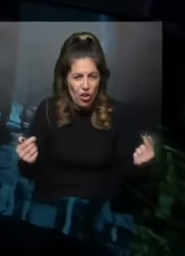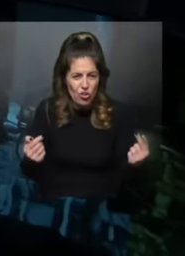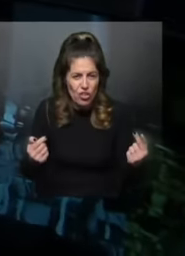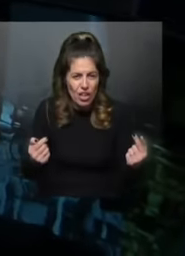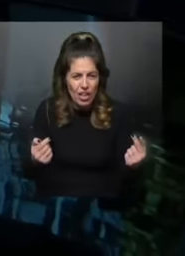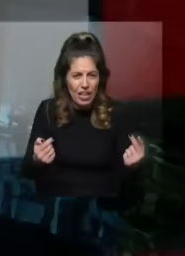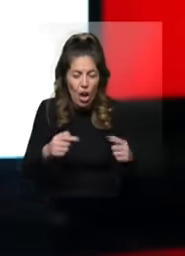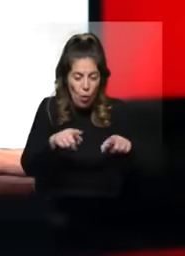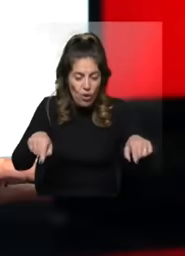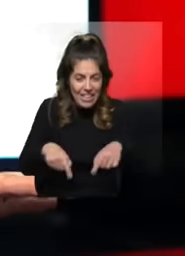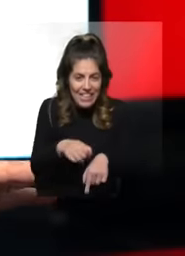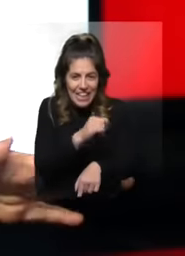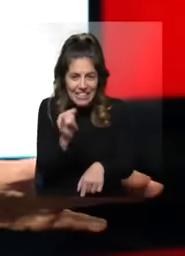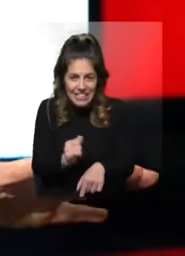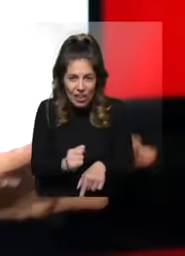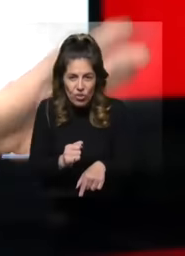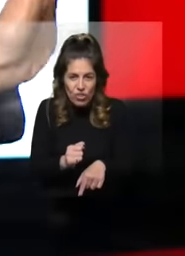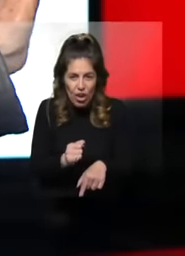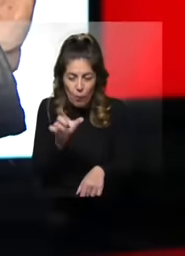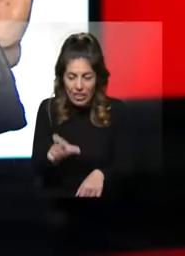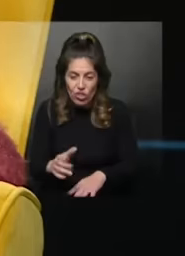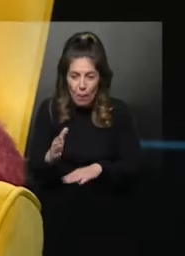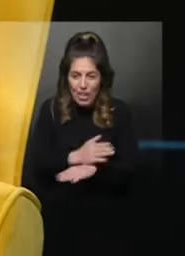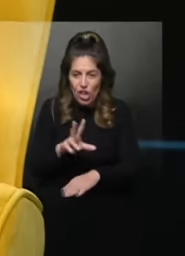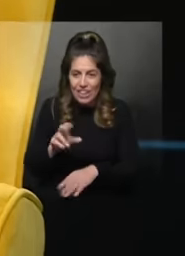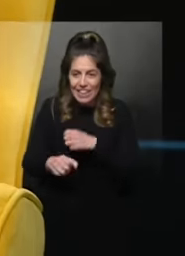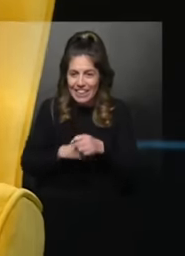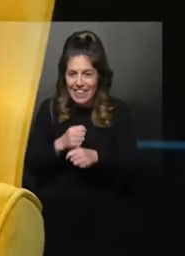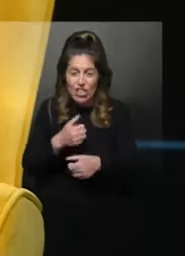Cita Rosa con gente menor de 30 cantando? Pero